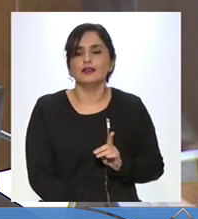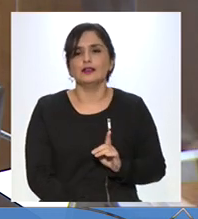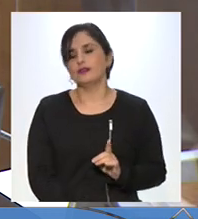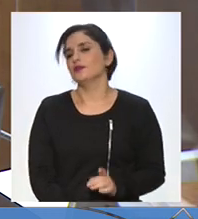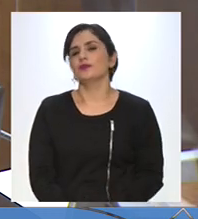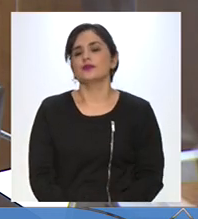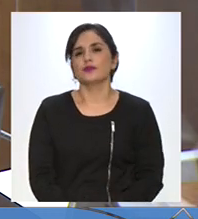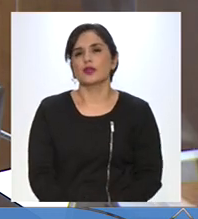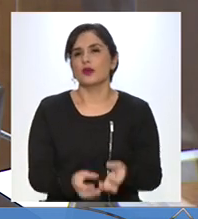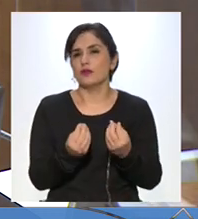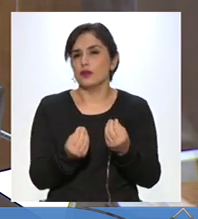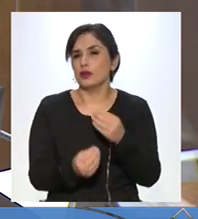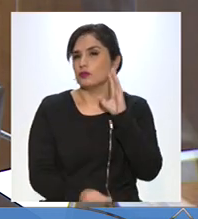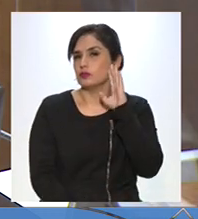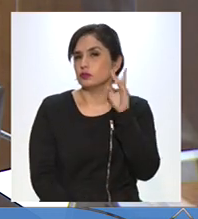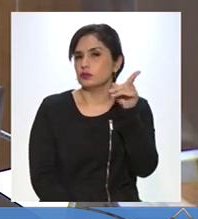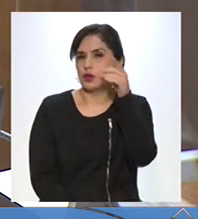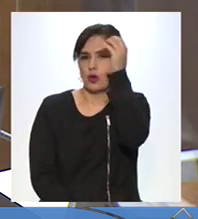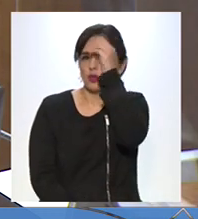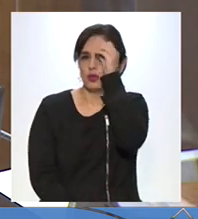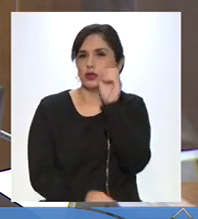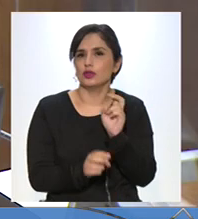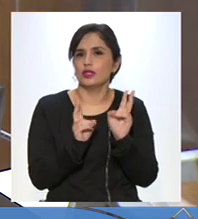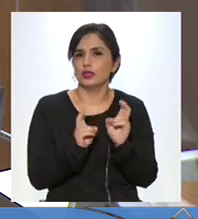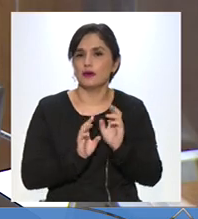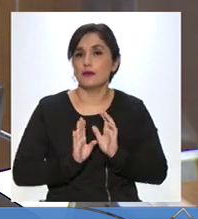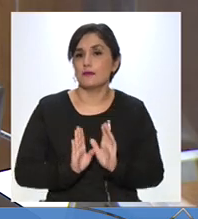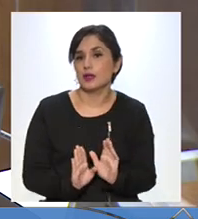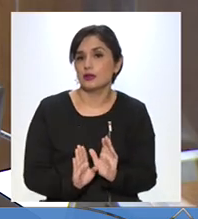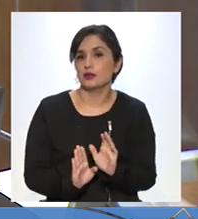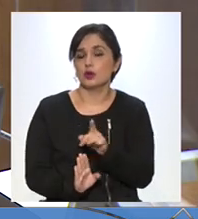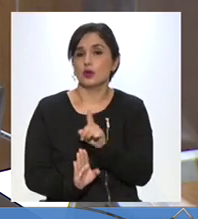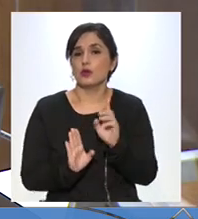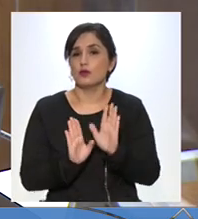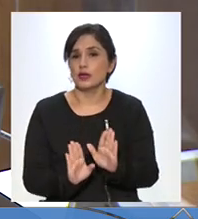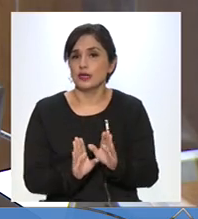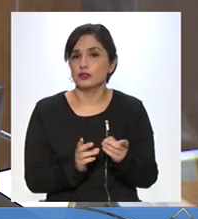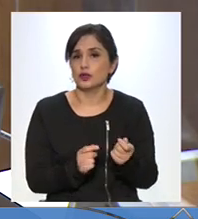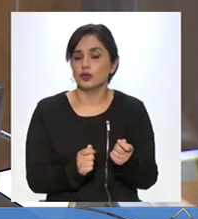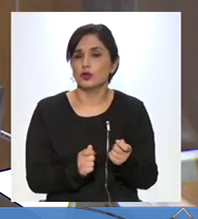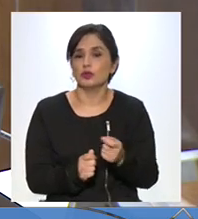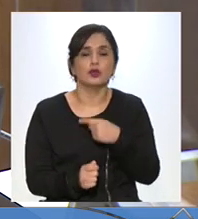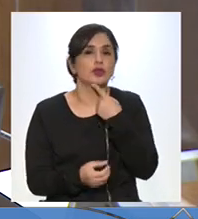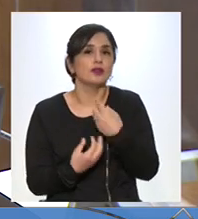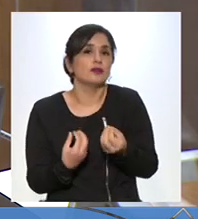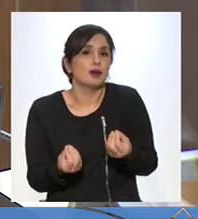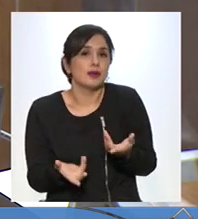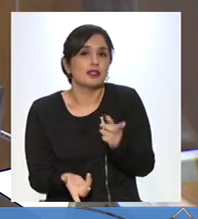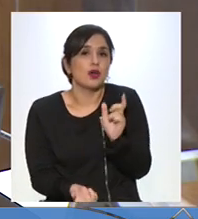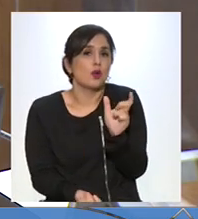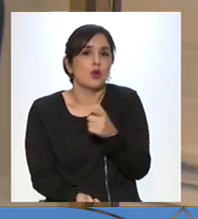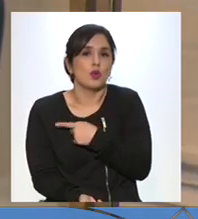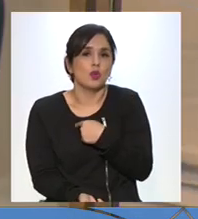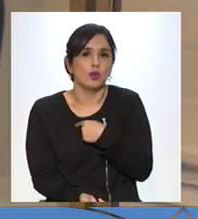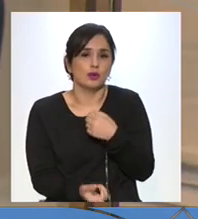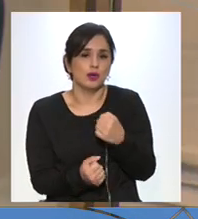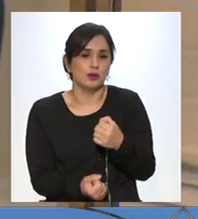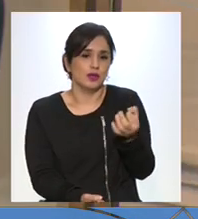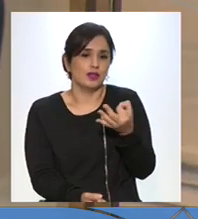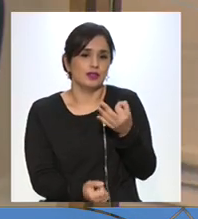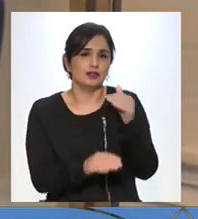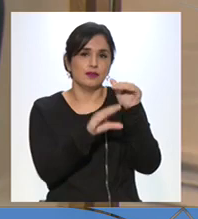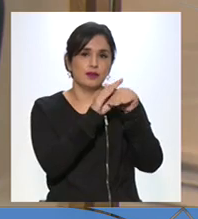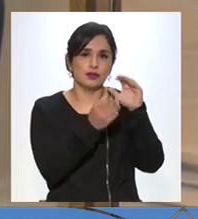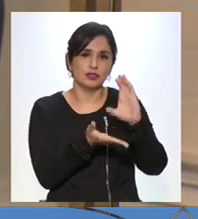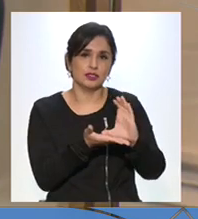que pudiéramos tener la opinión respecto de si hay frenazo o no hay frenazo, o qué denominación le puede dar el banco, que